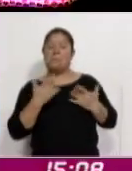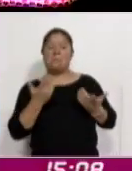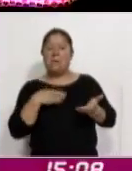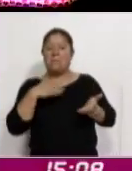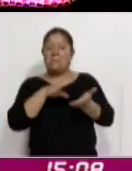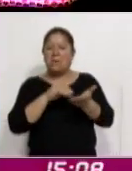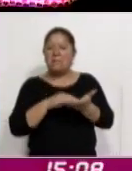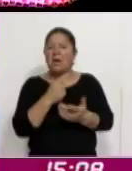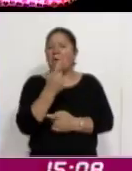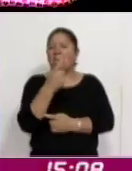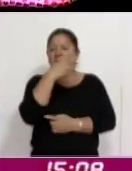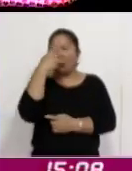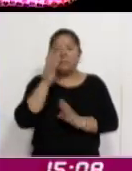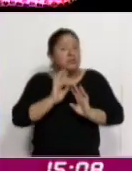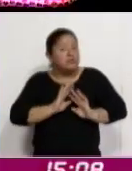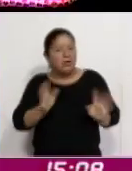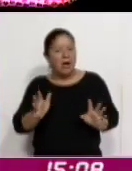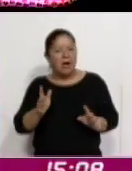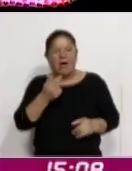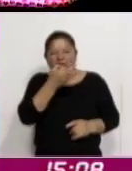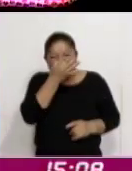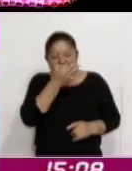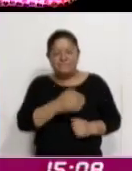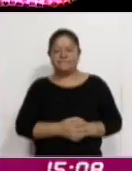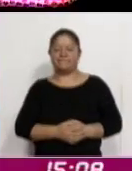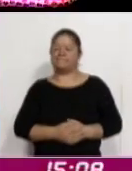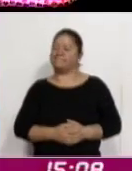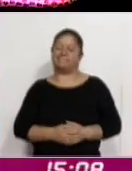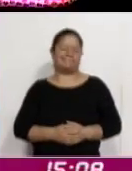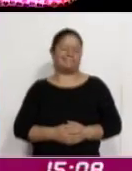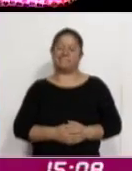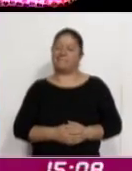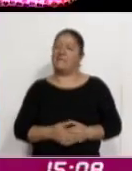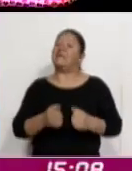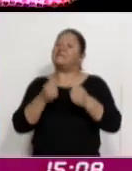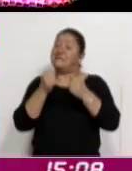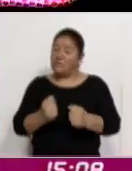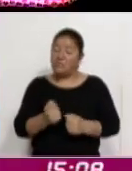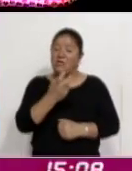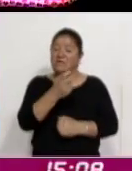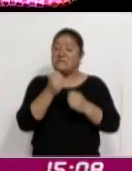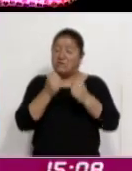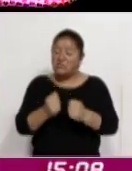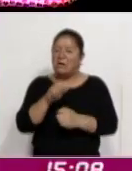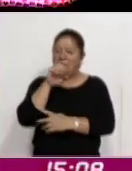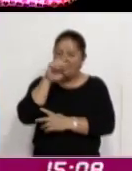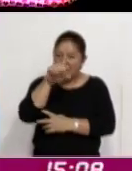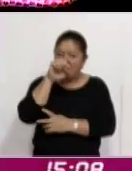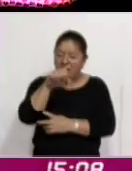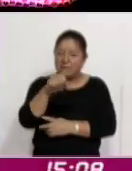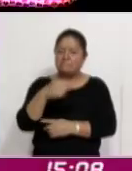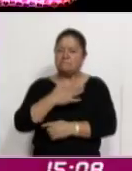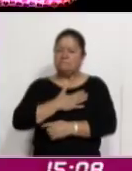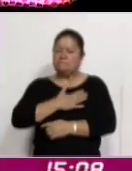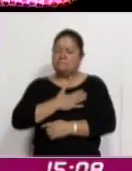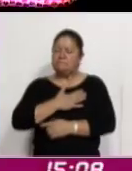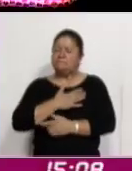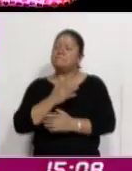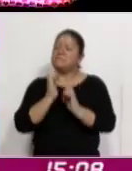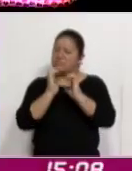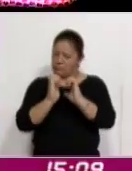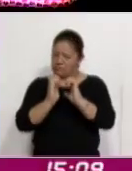más que le complique acceder al mismo, seguramente se trata de un engaño. Hay que cerciorarse sobre esta